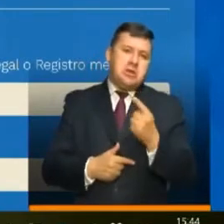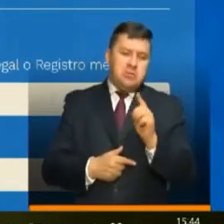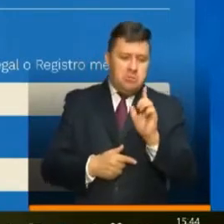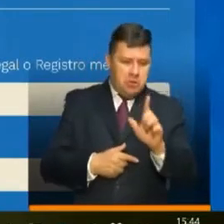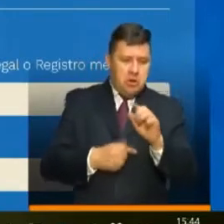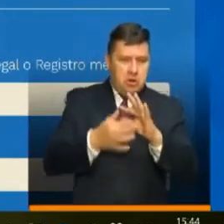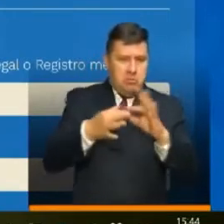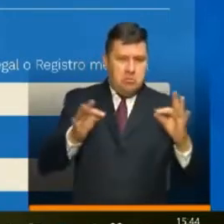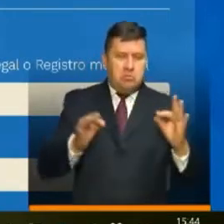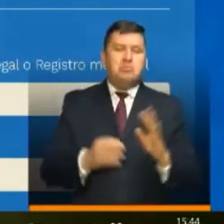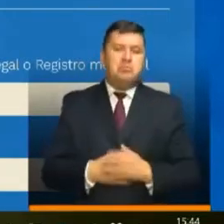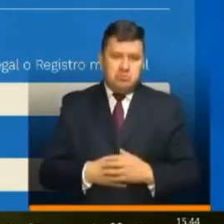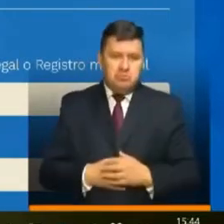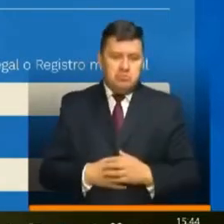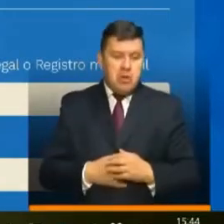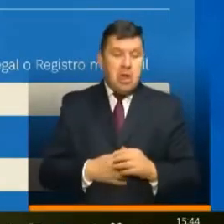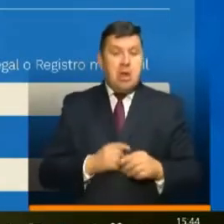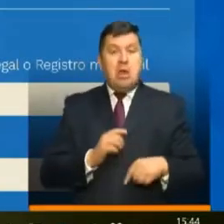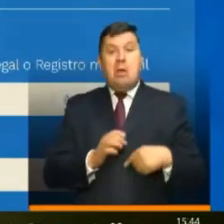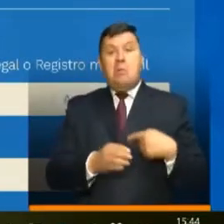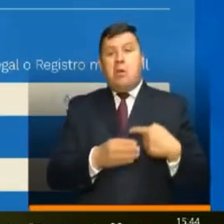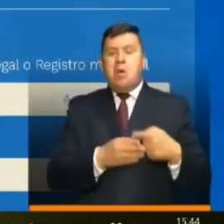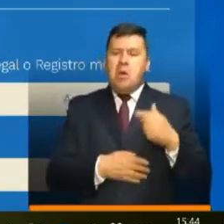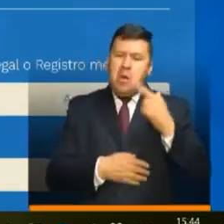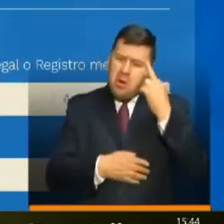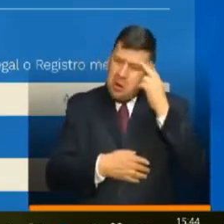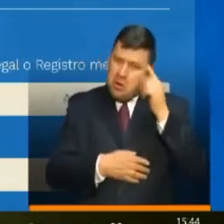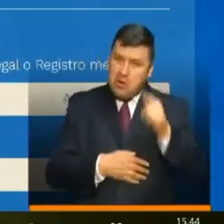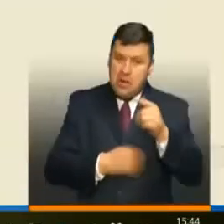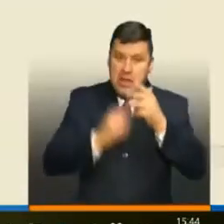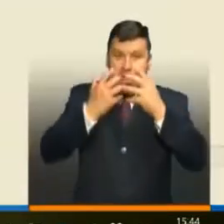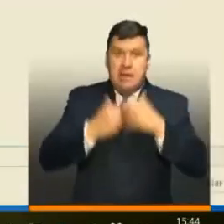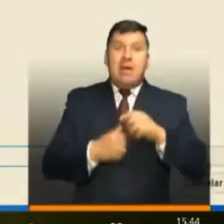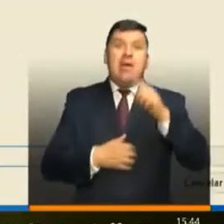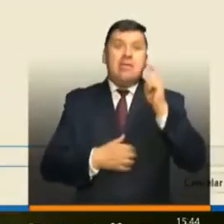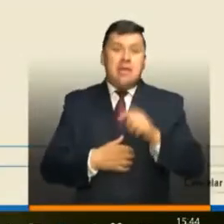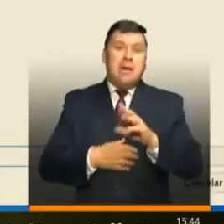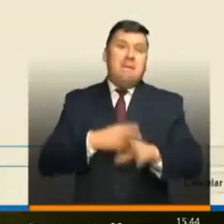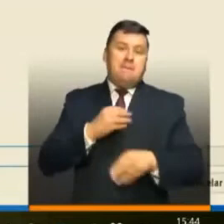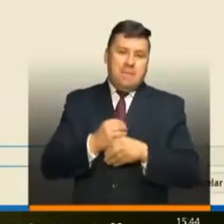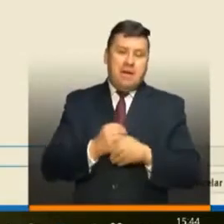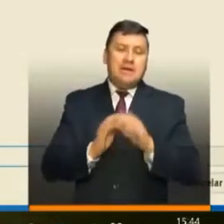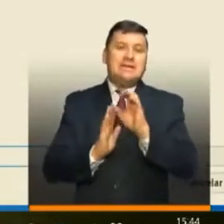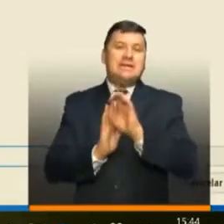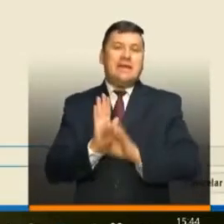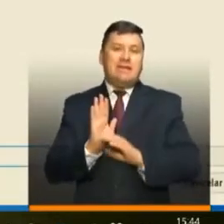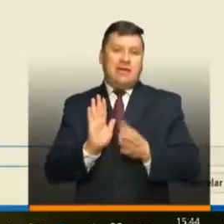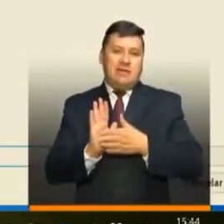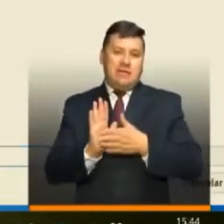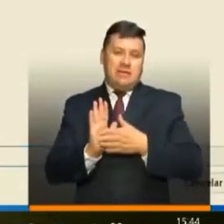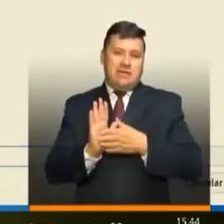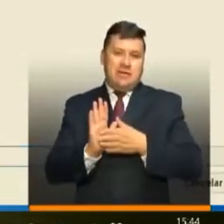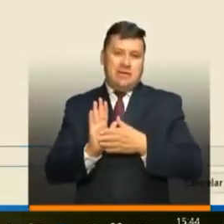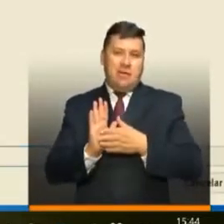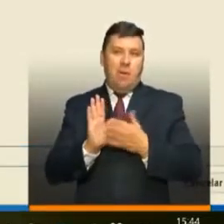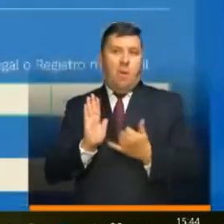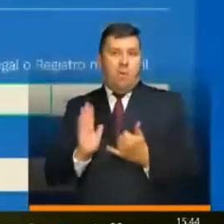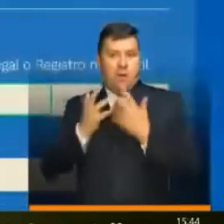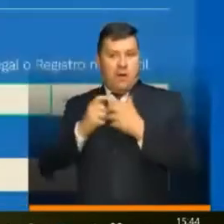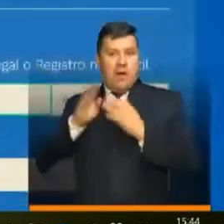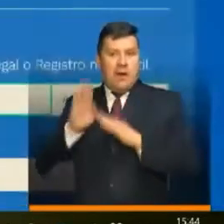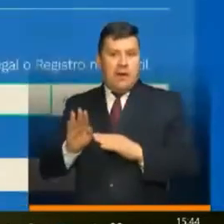ya incluida y obviamente esa empresa tiene que agregar su certificado de existencia y